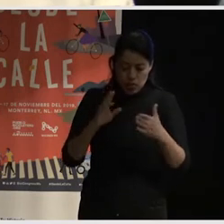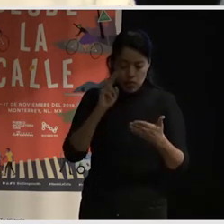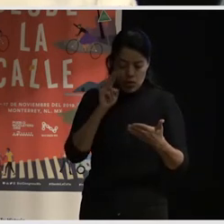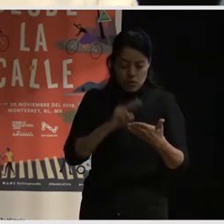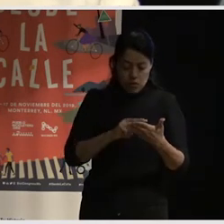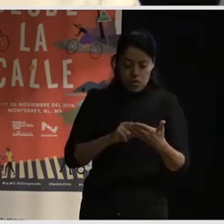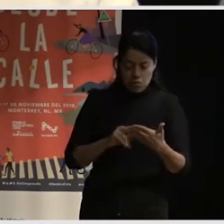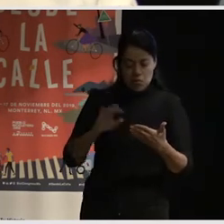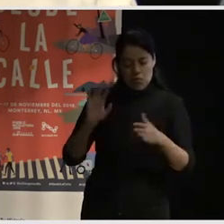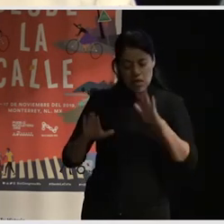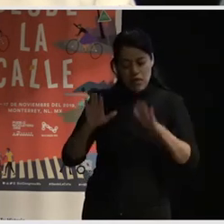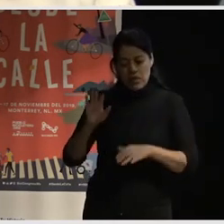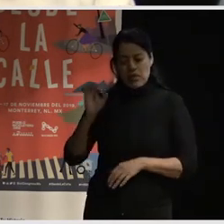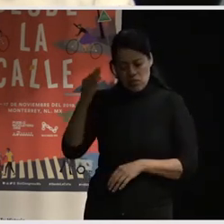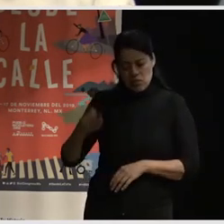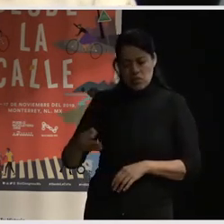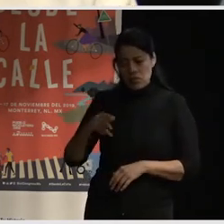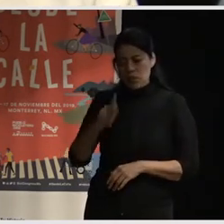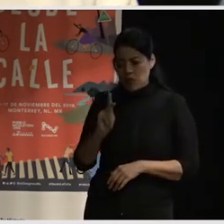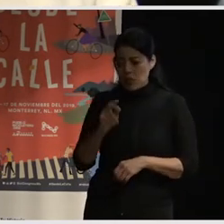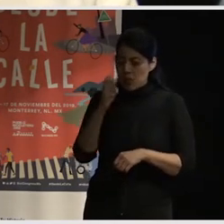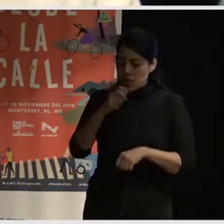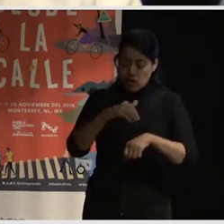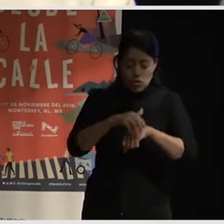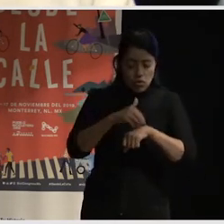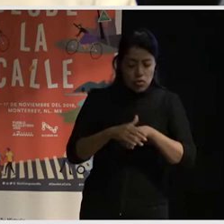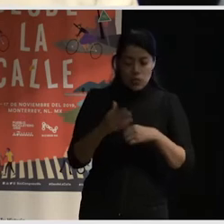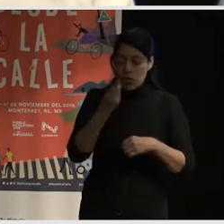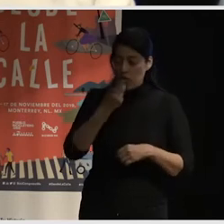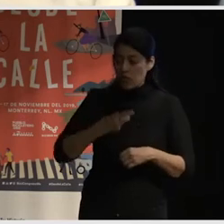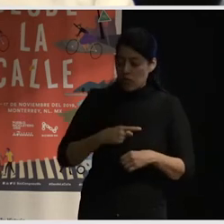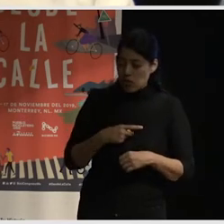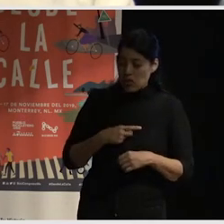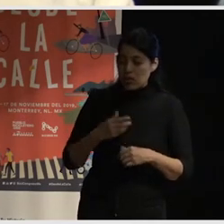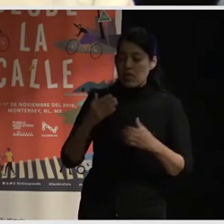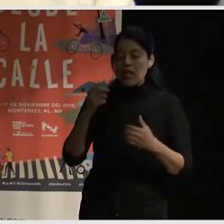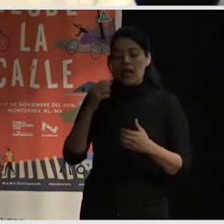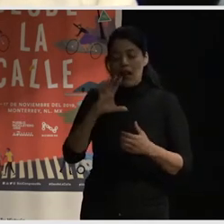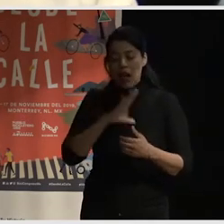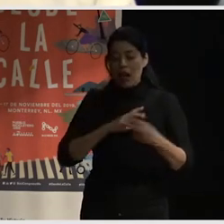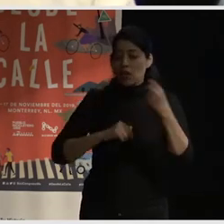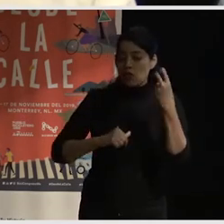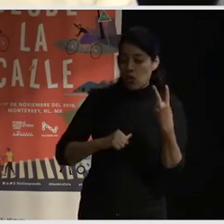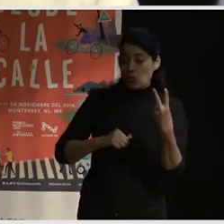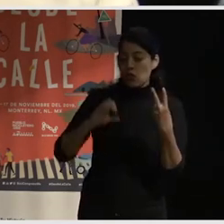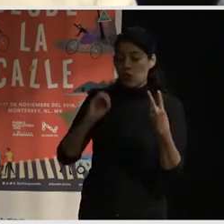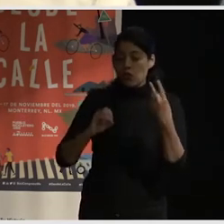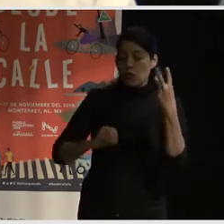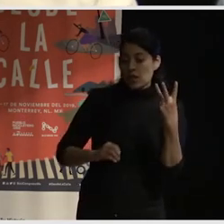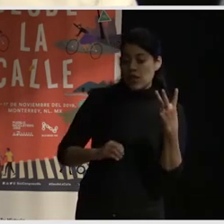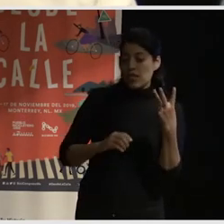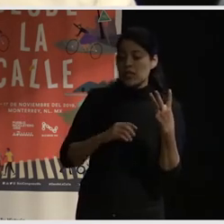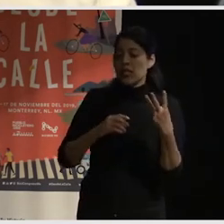aceptables pero estos índices no nos están diciendo que hay dos o tres contaminantes al mismo tiempo y eso